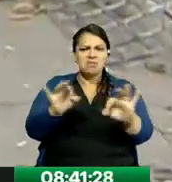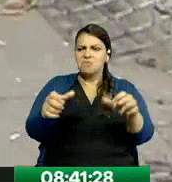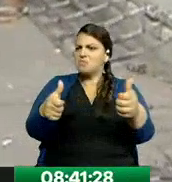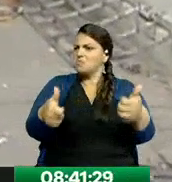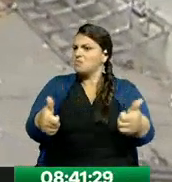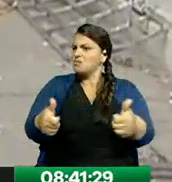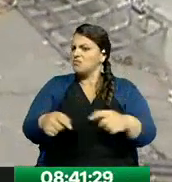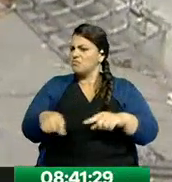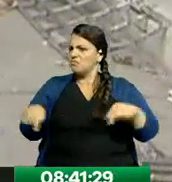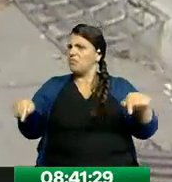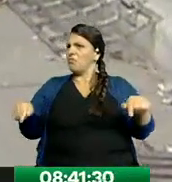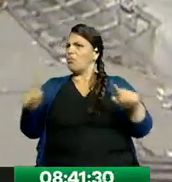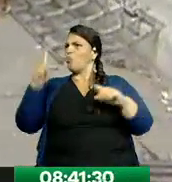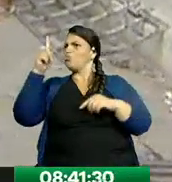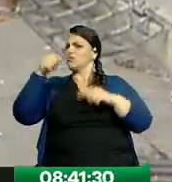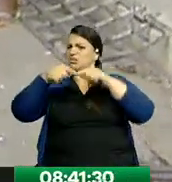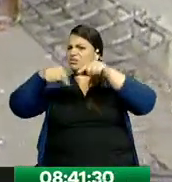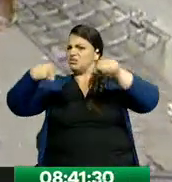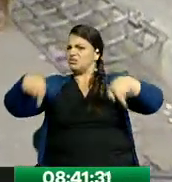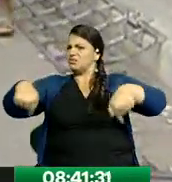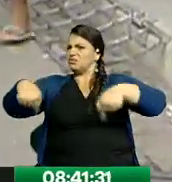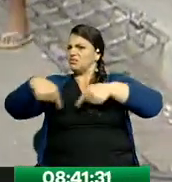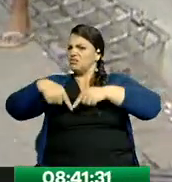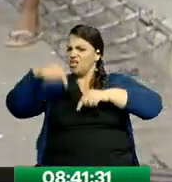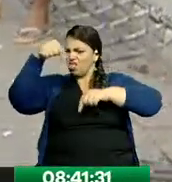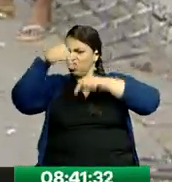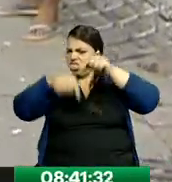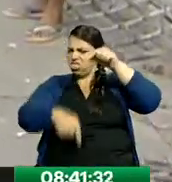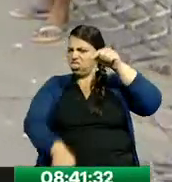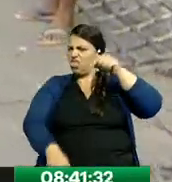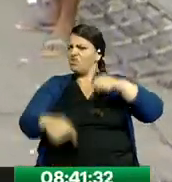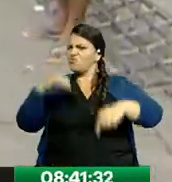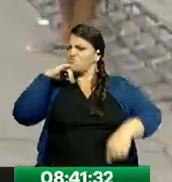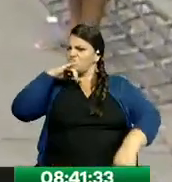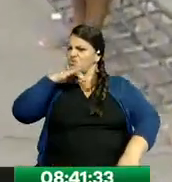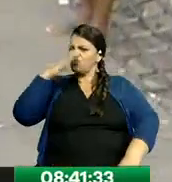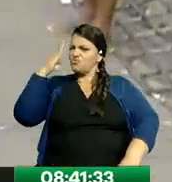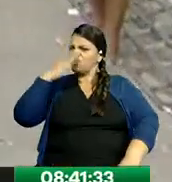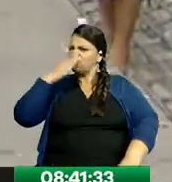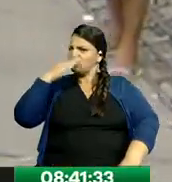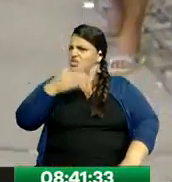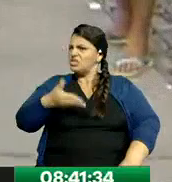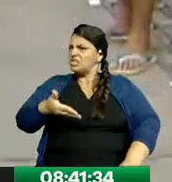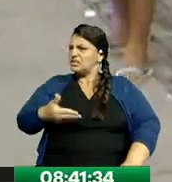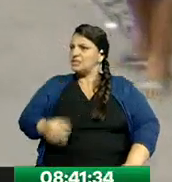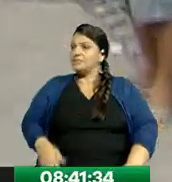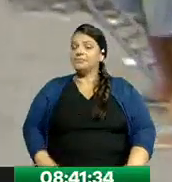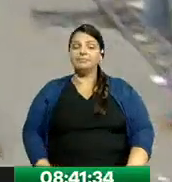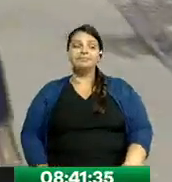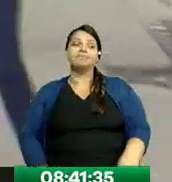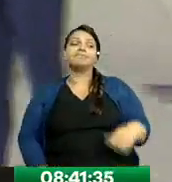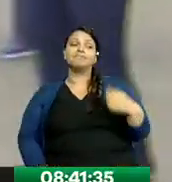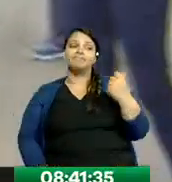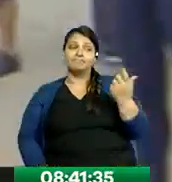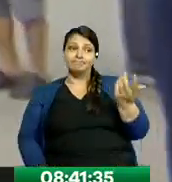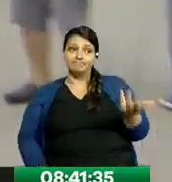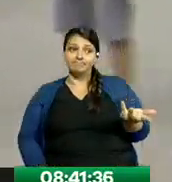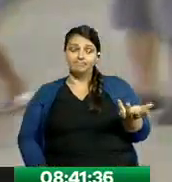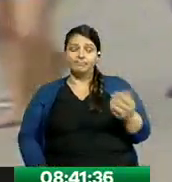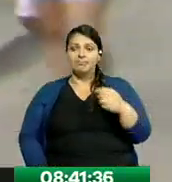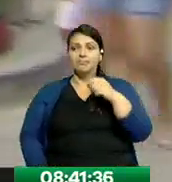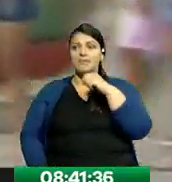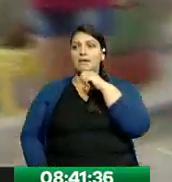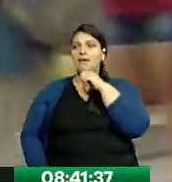esto de profundidad. Sí, 2 o 3 metros tiene de profundidad esto. Pero la realidad es que está bonito la